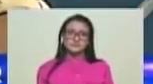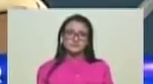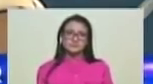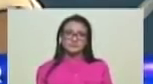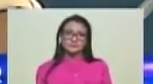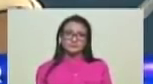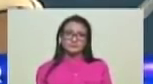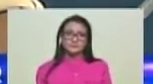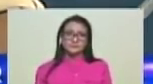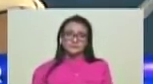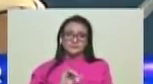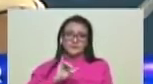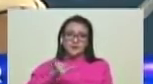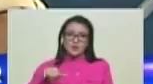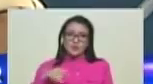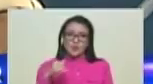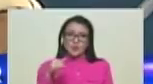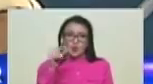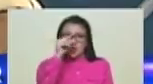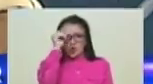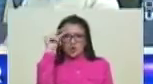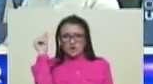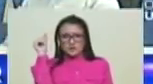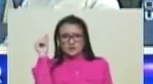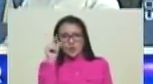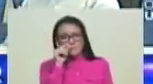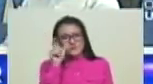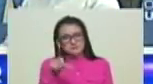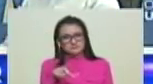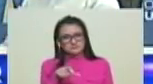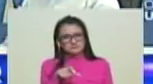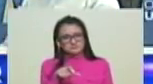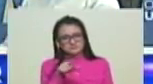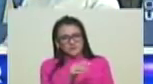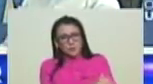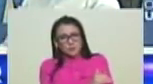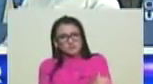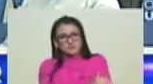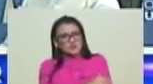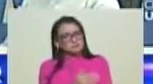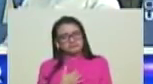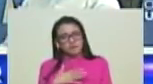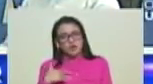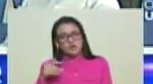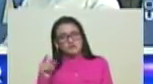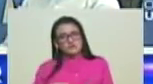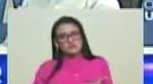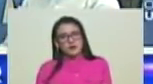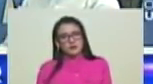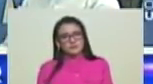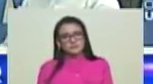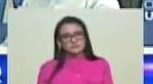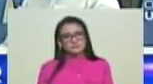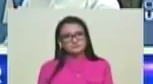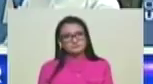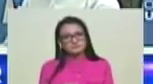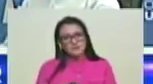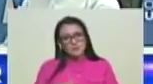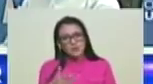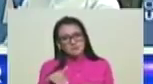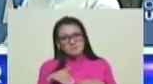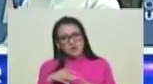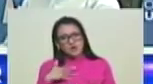Julio Borges se negó a firmar, como bien dice el presidente Rodríguez Zapatero, alguna vez se sabrá cuáles eran sus verdaderas